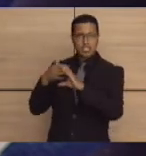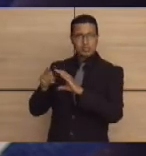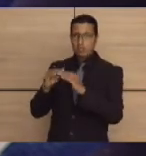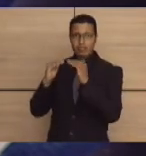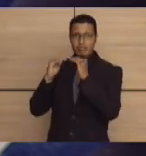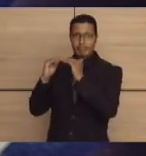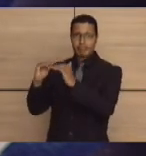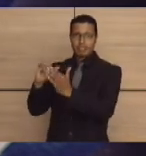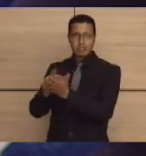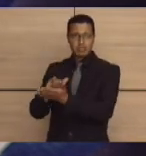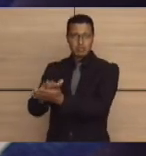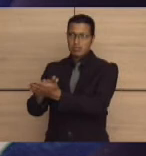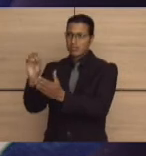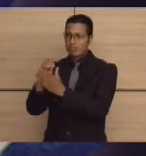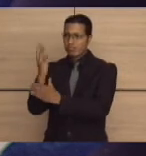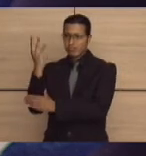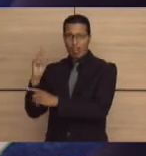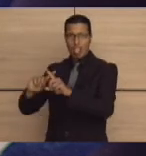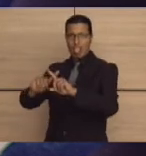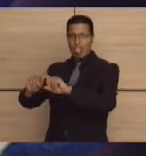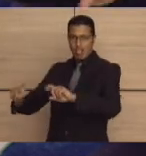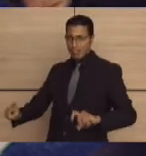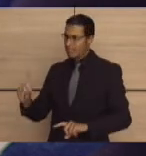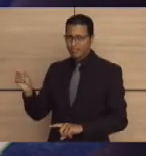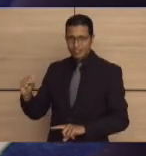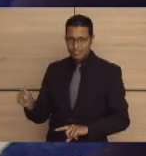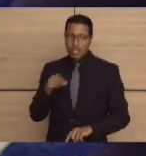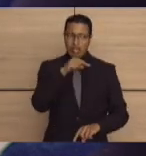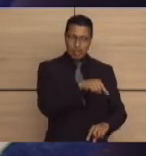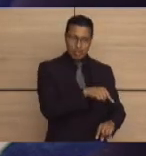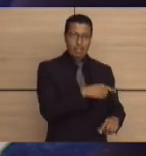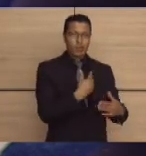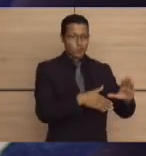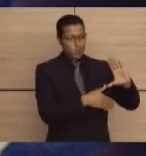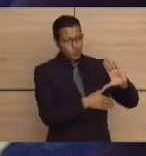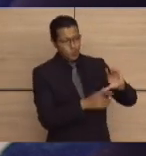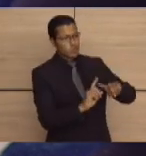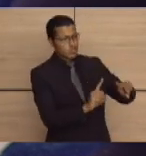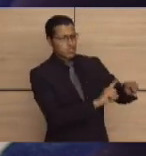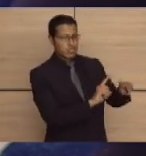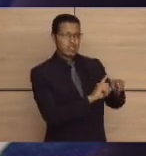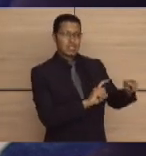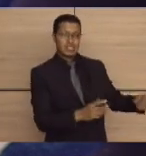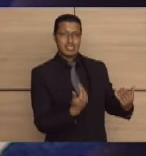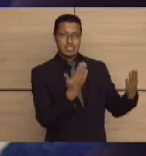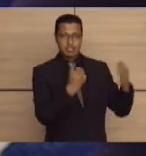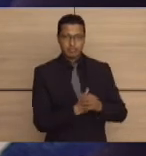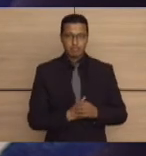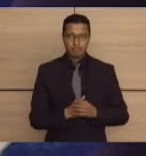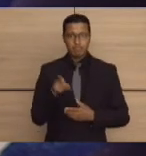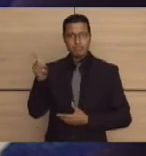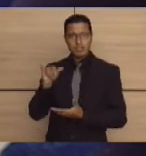la diversidad de vegetación para permitir elaborar toda esa teoría. Y entonces surgió